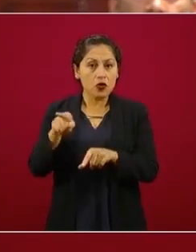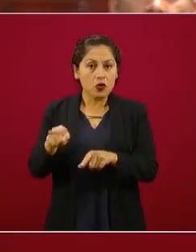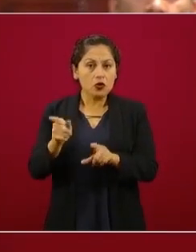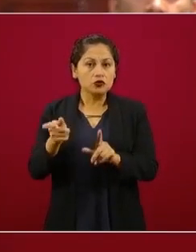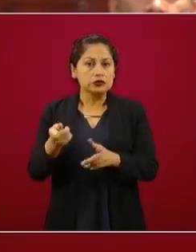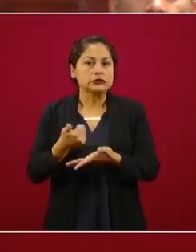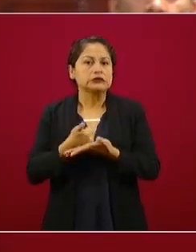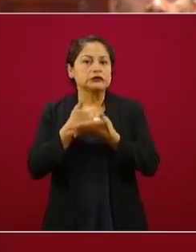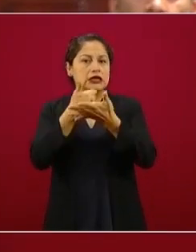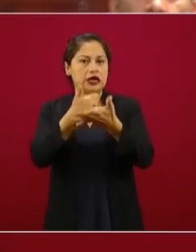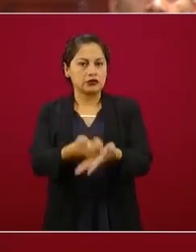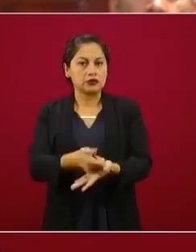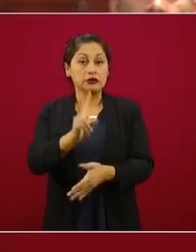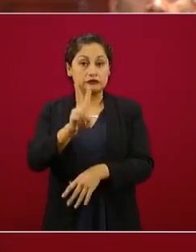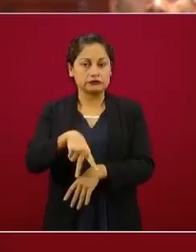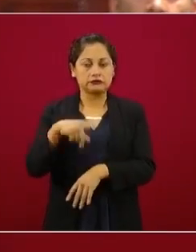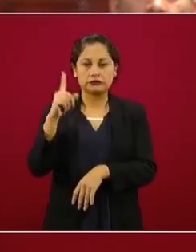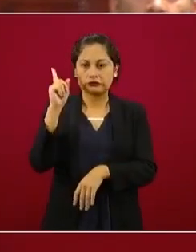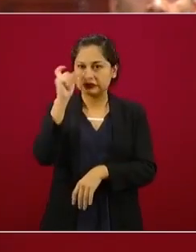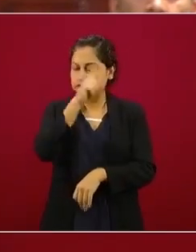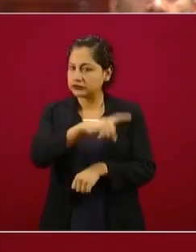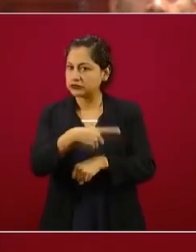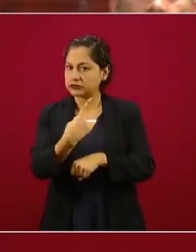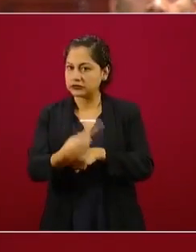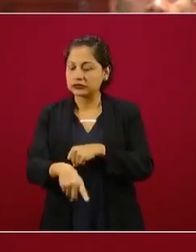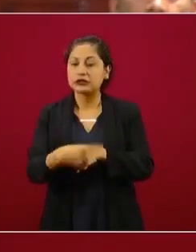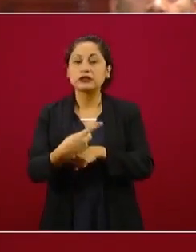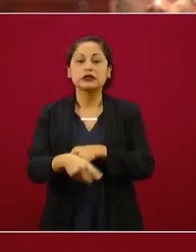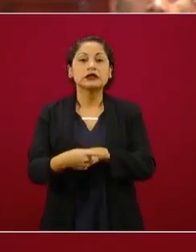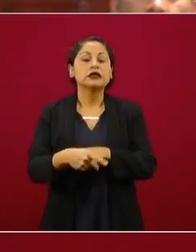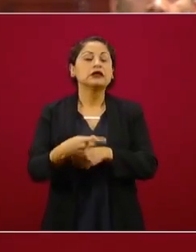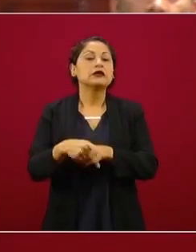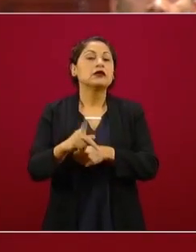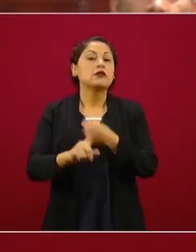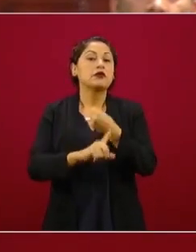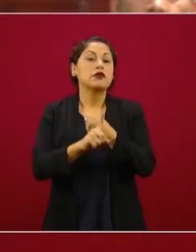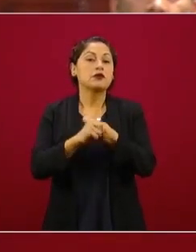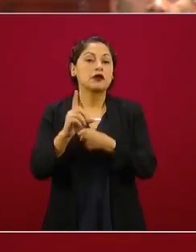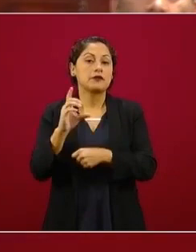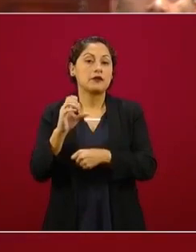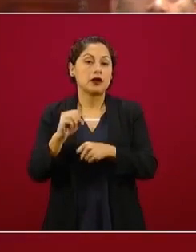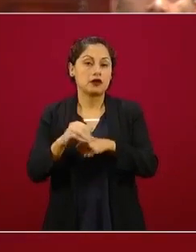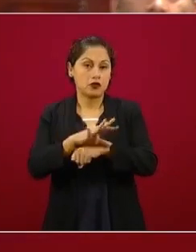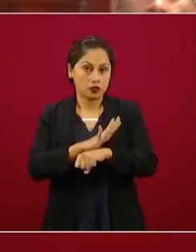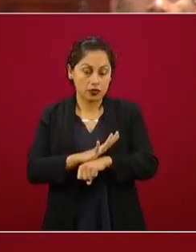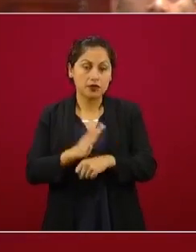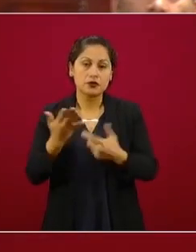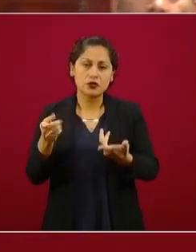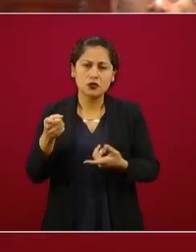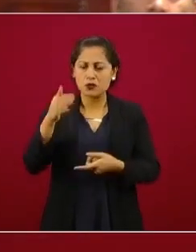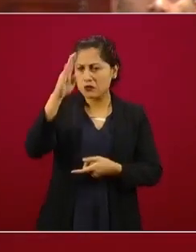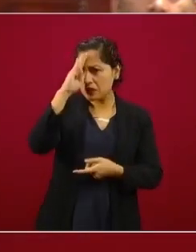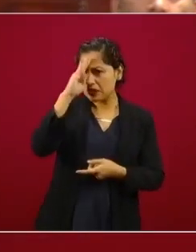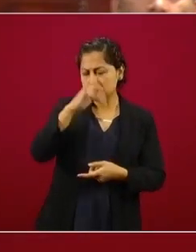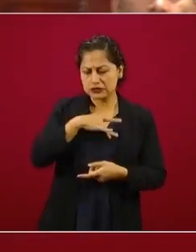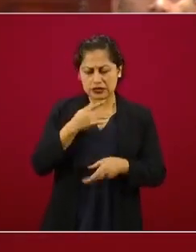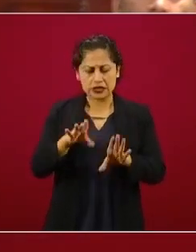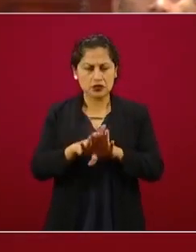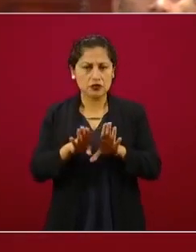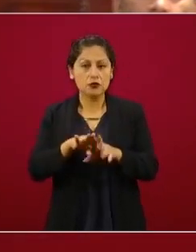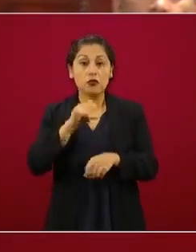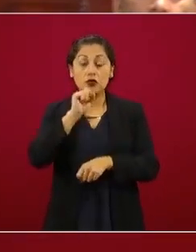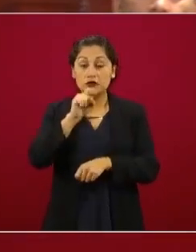coronavirus, y también de alguna manera también si nos puede comentar en el caso del hito del